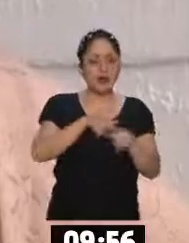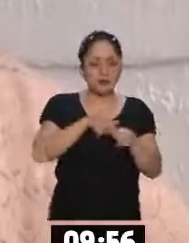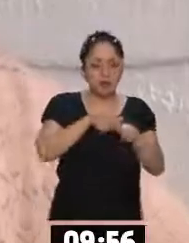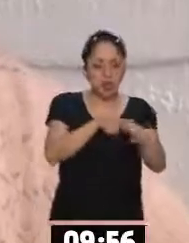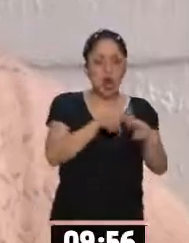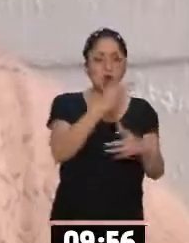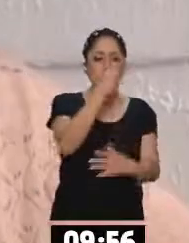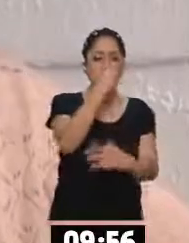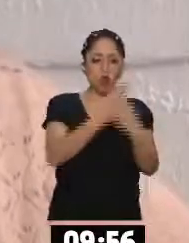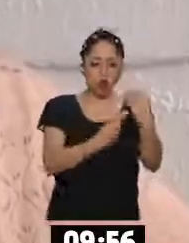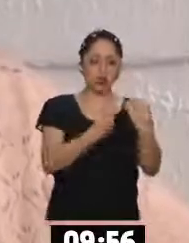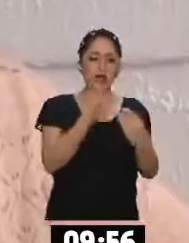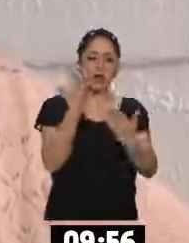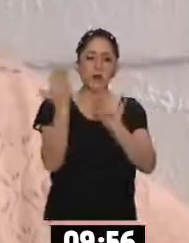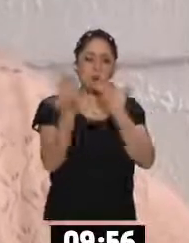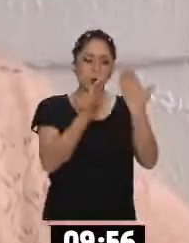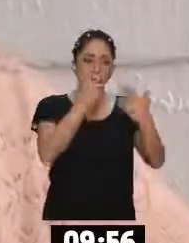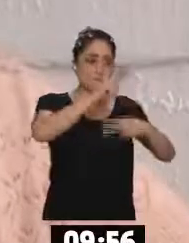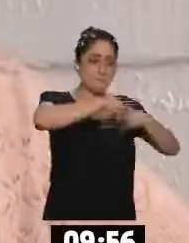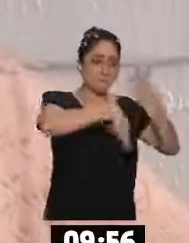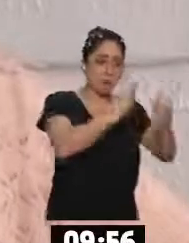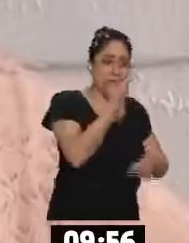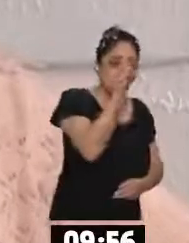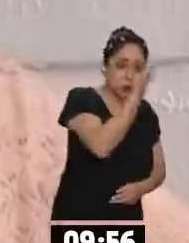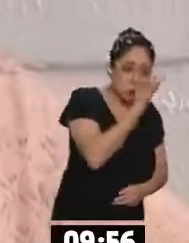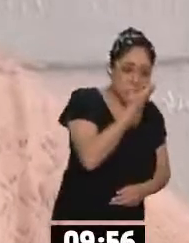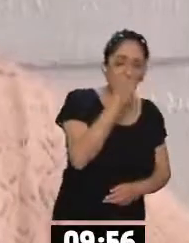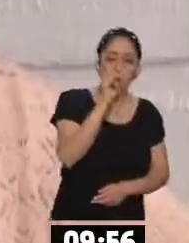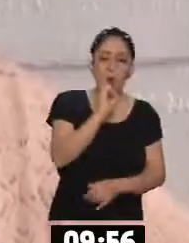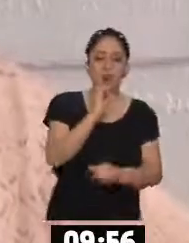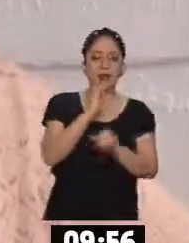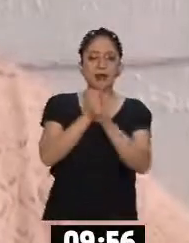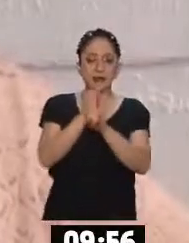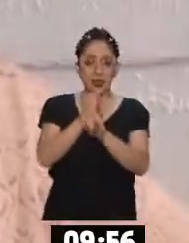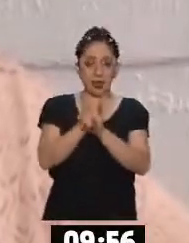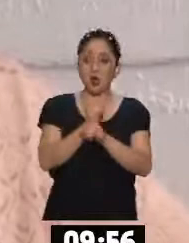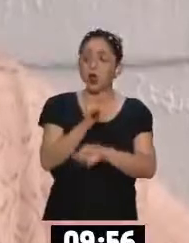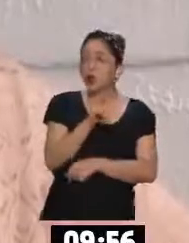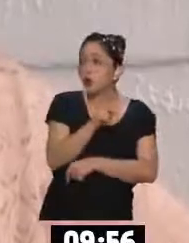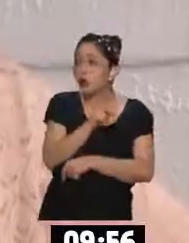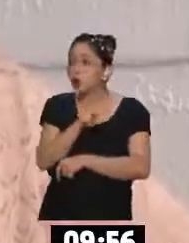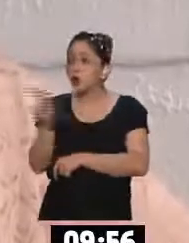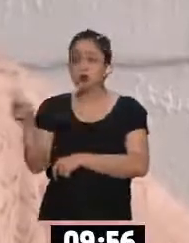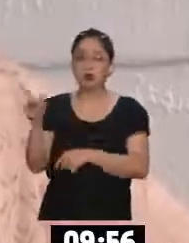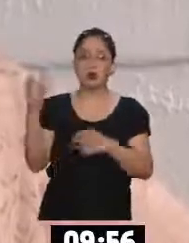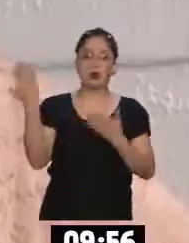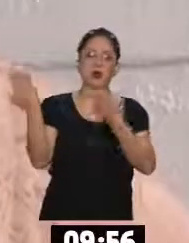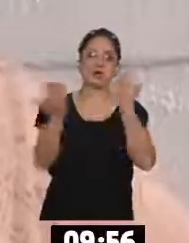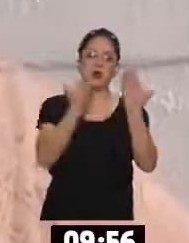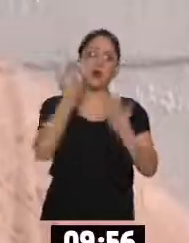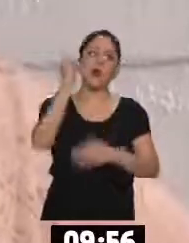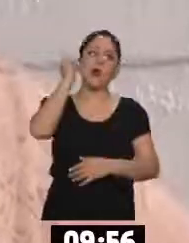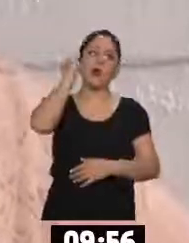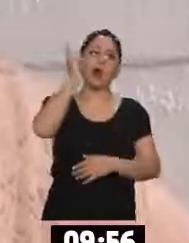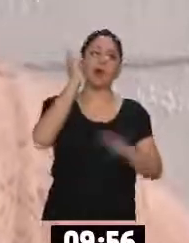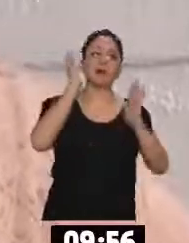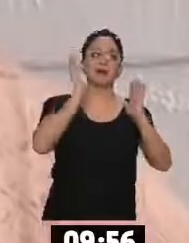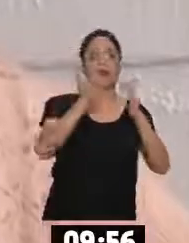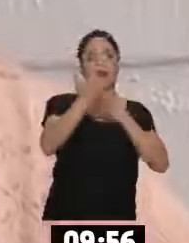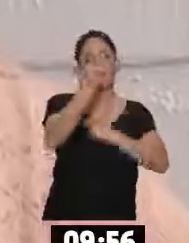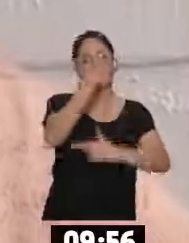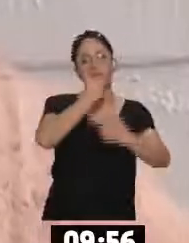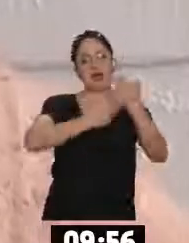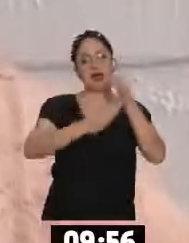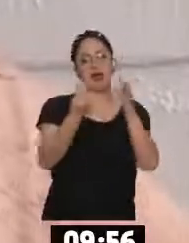híbrida, pero ya es un deseo de todos que el próximo semestre ya volvamos a estar en nuestros planteles con algo parecido a lo que era